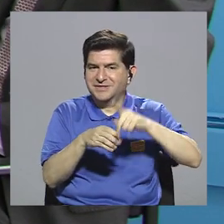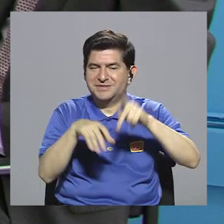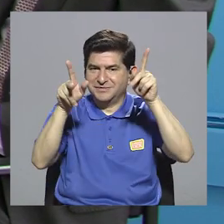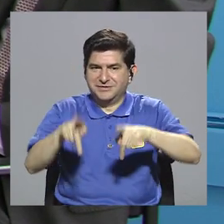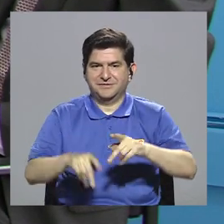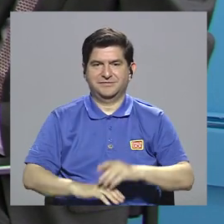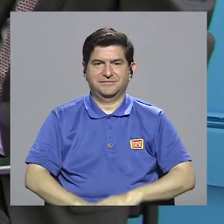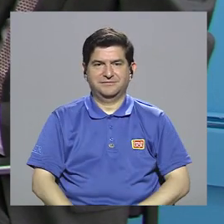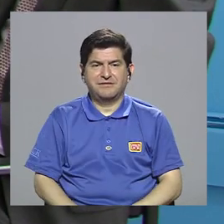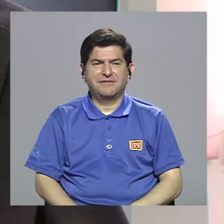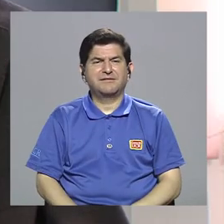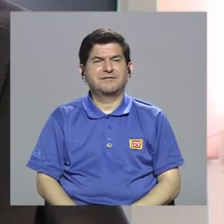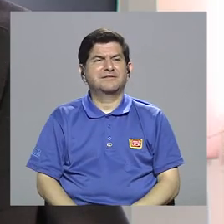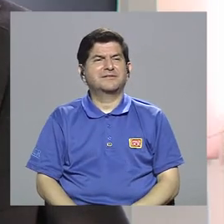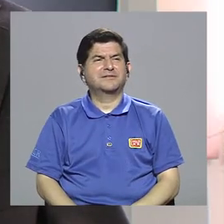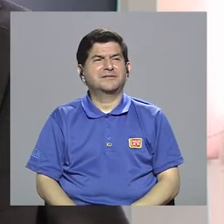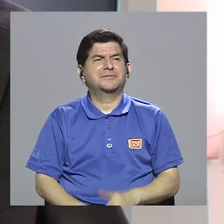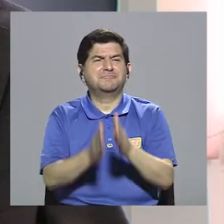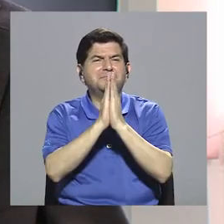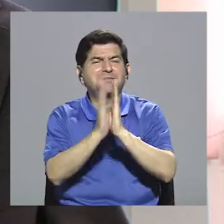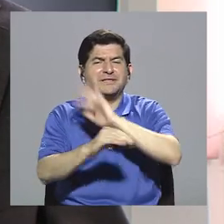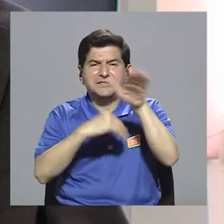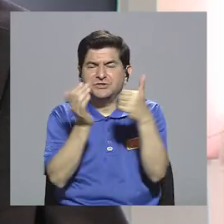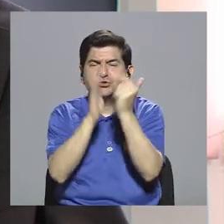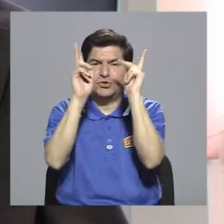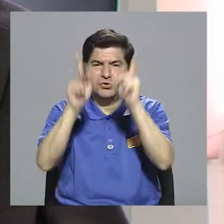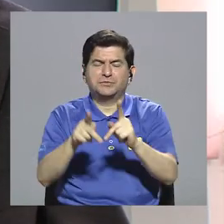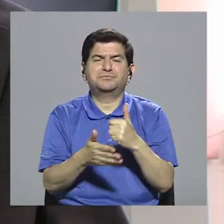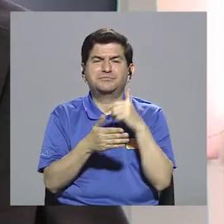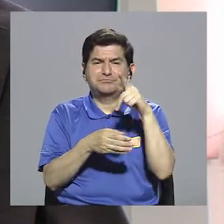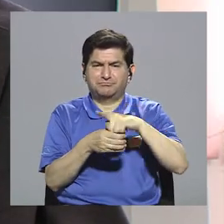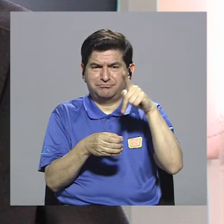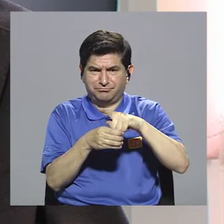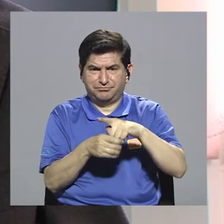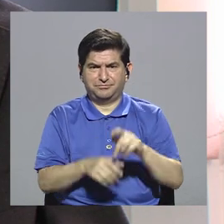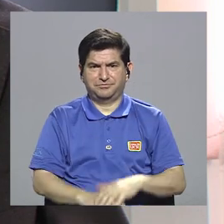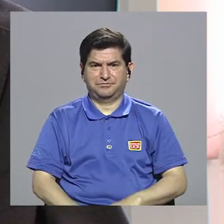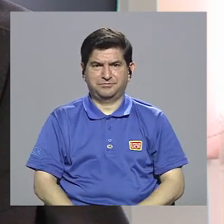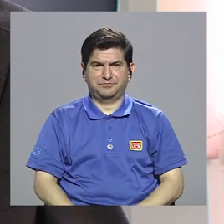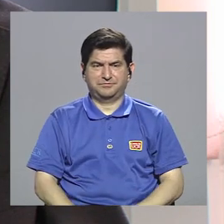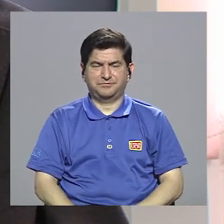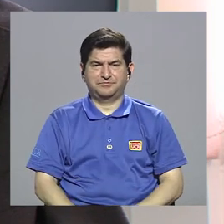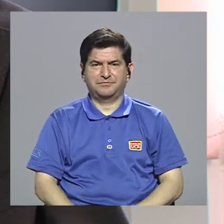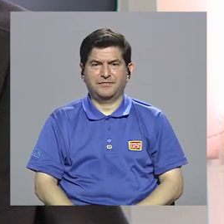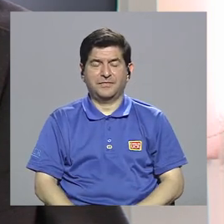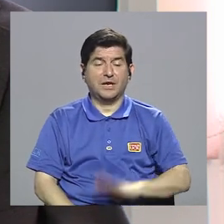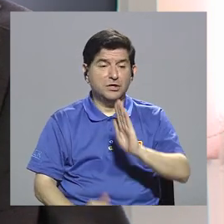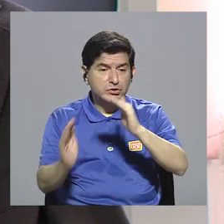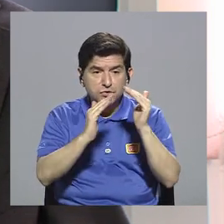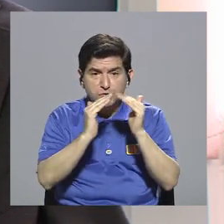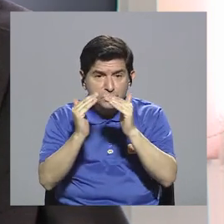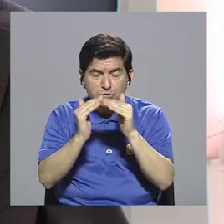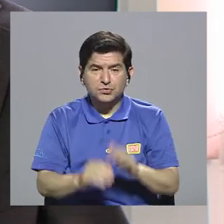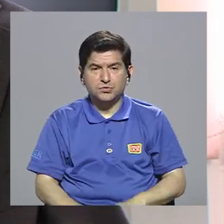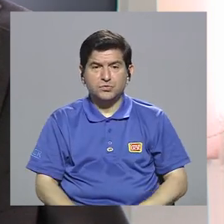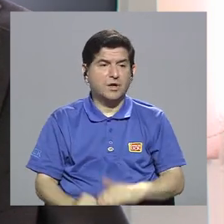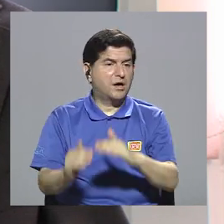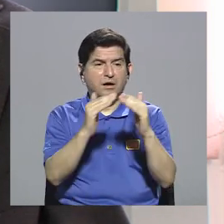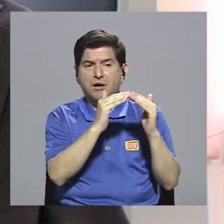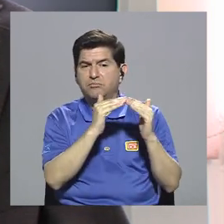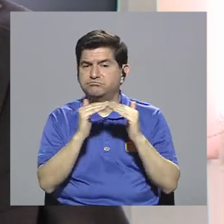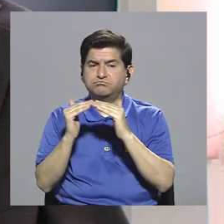hacer sin esa participación por supuesto como un llamado a todos para participar así que